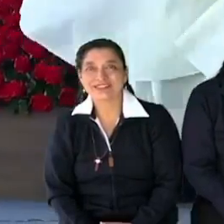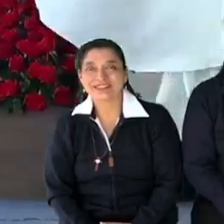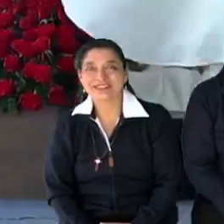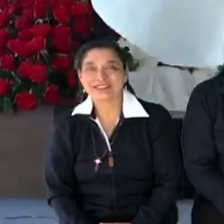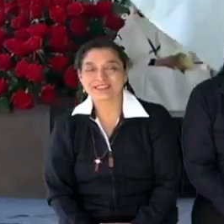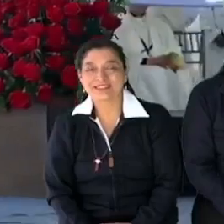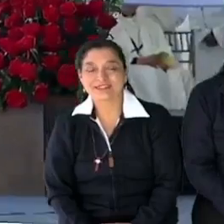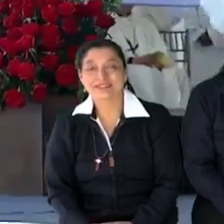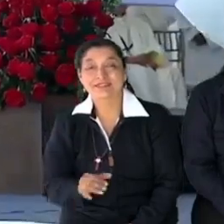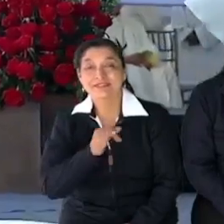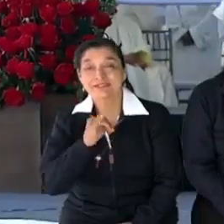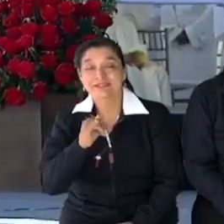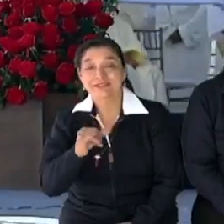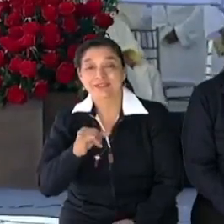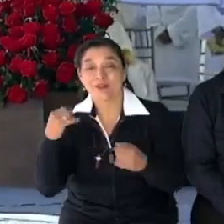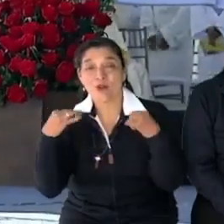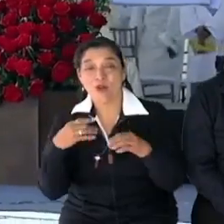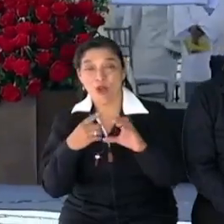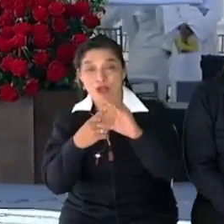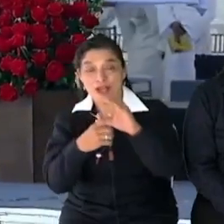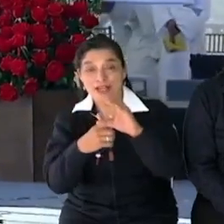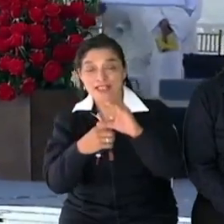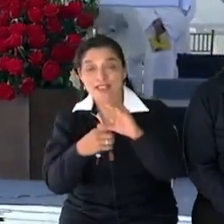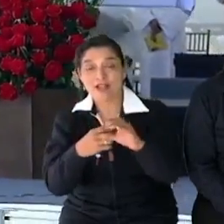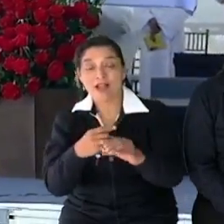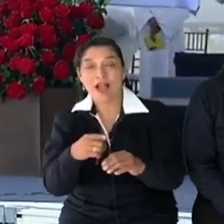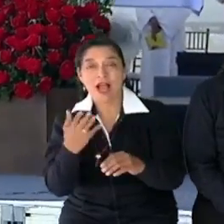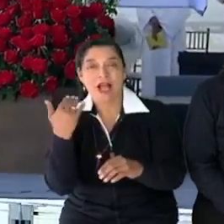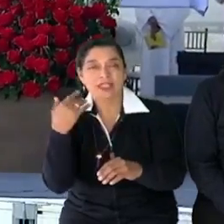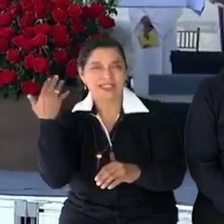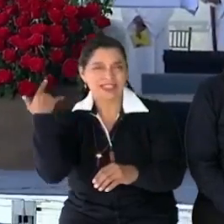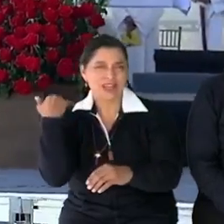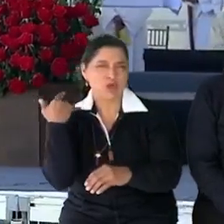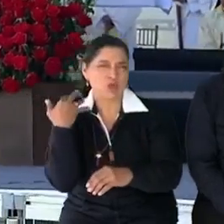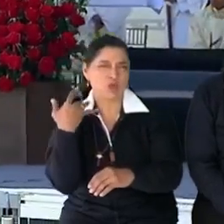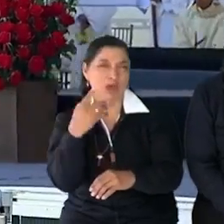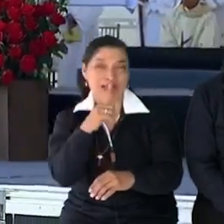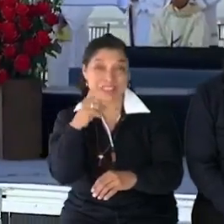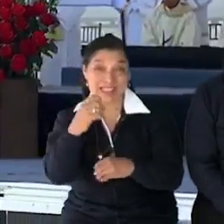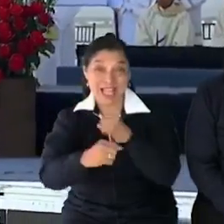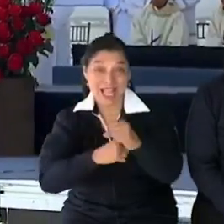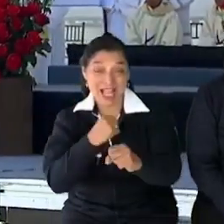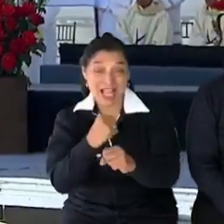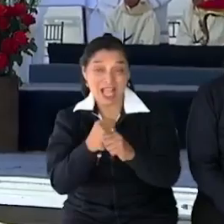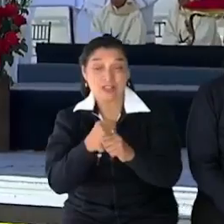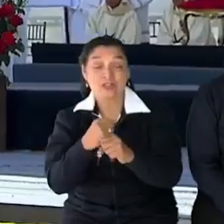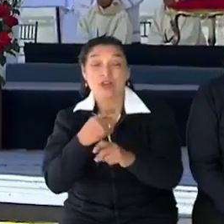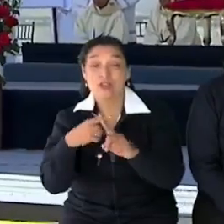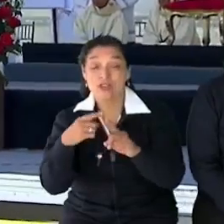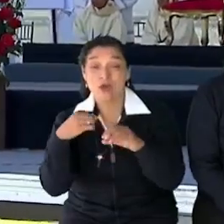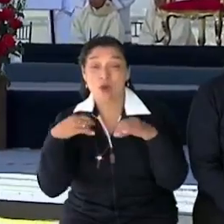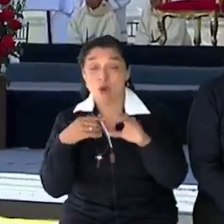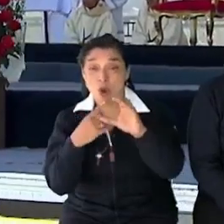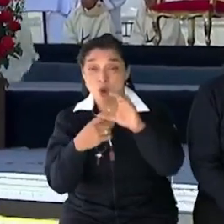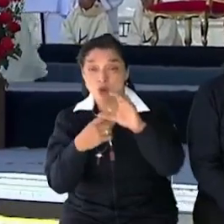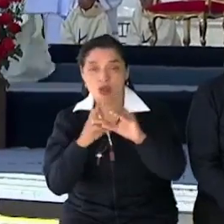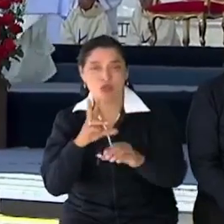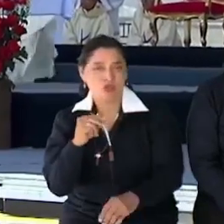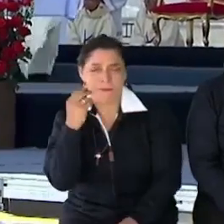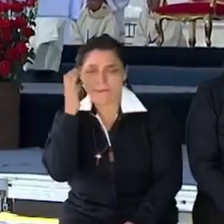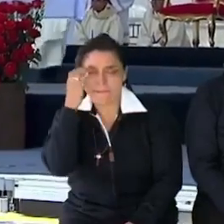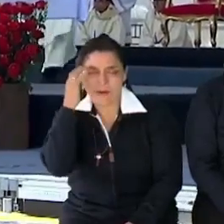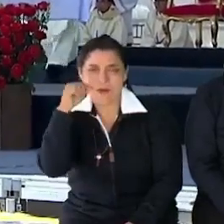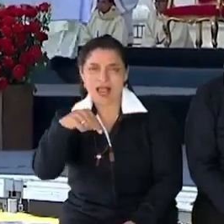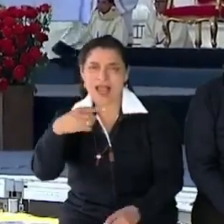Como el Congreso de Sydney se realiza a los 100 años del anterior Congreso, no me preocupo que en Quito